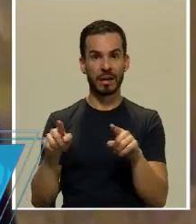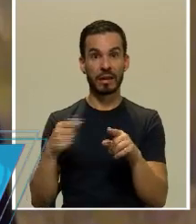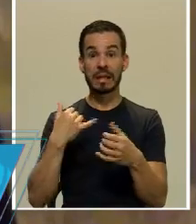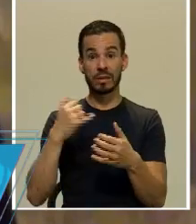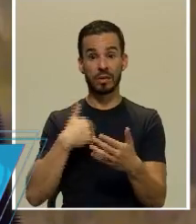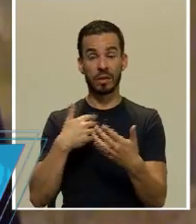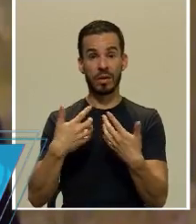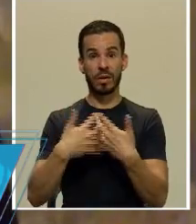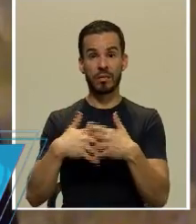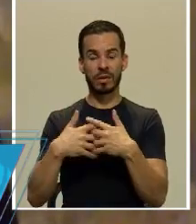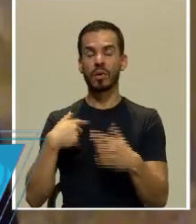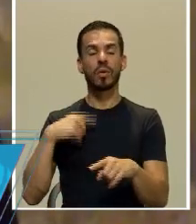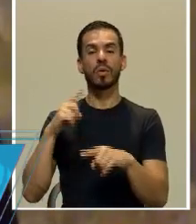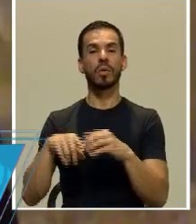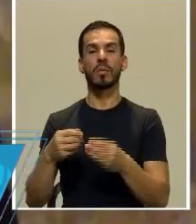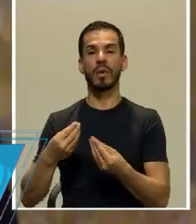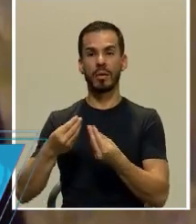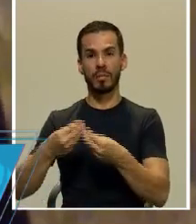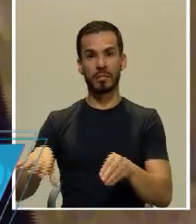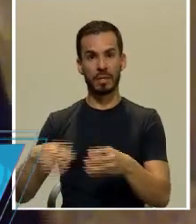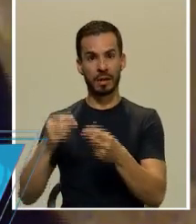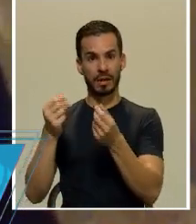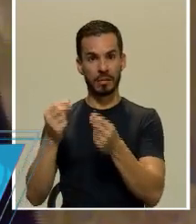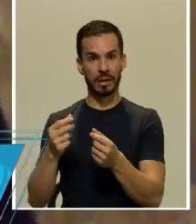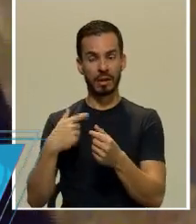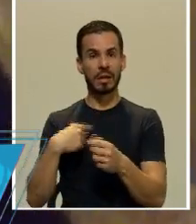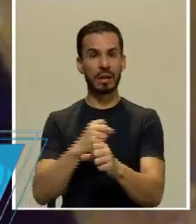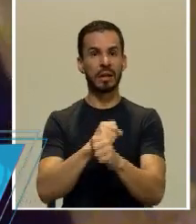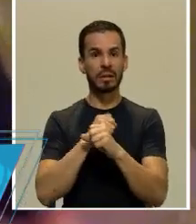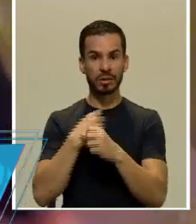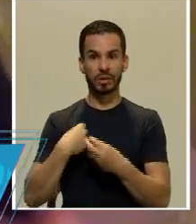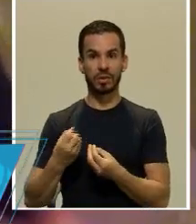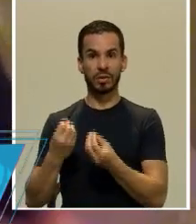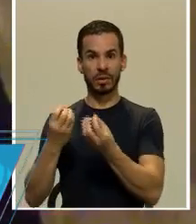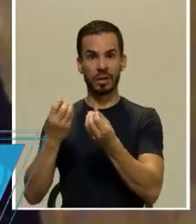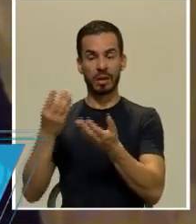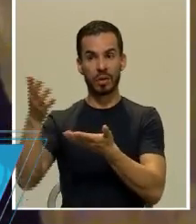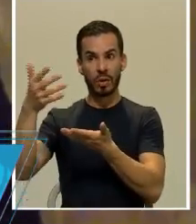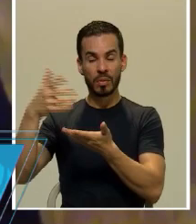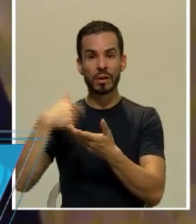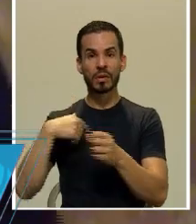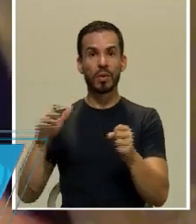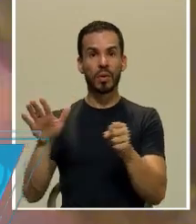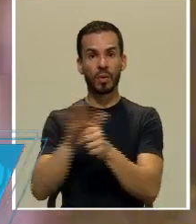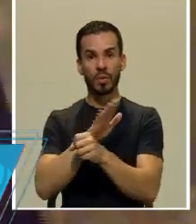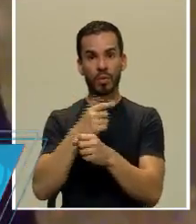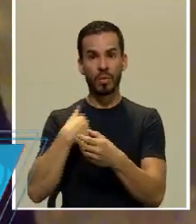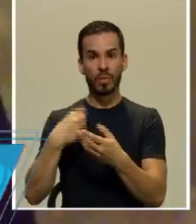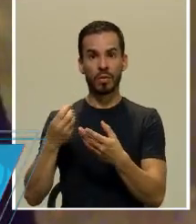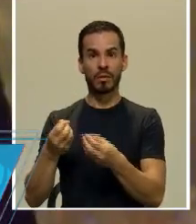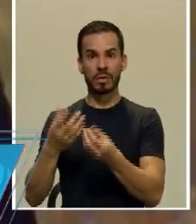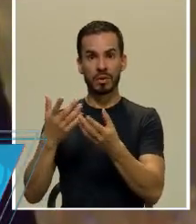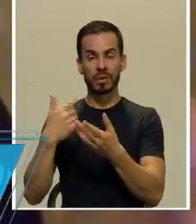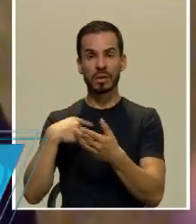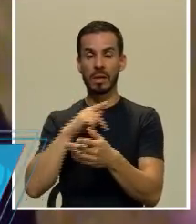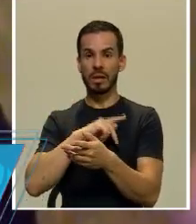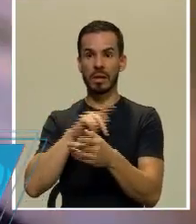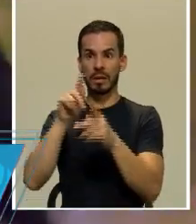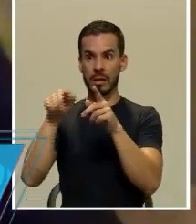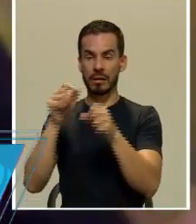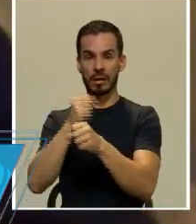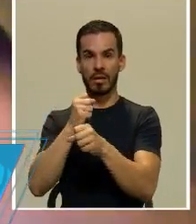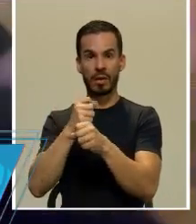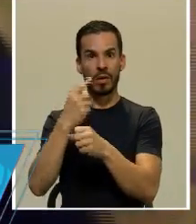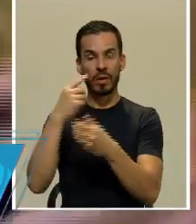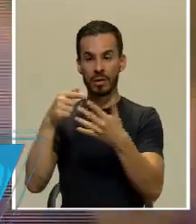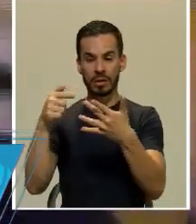perder plata. Yo necesito asegurarme que lo que yo estoy generando como ingresos cubra mis costos y personal,